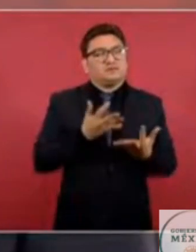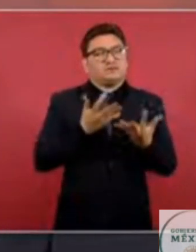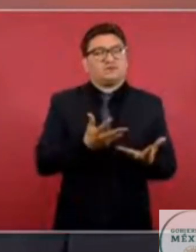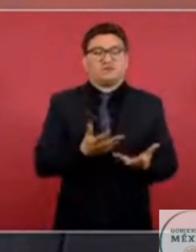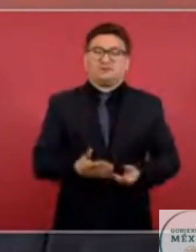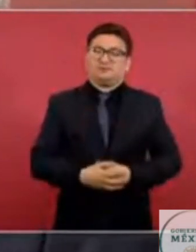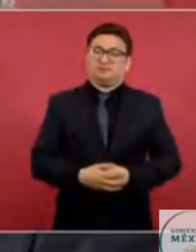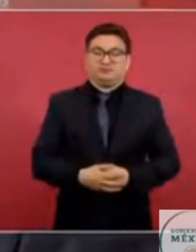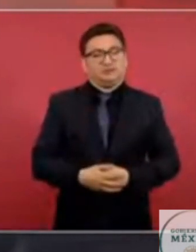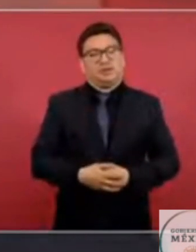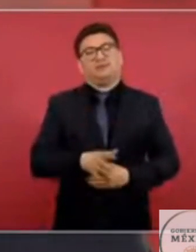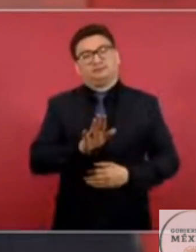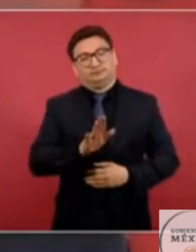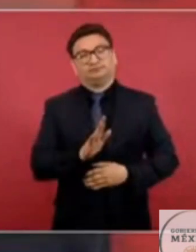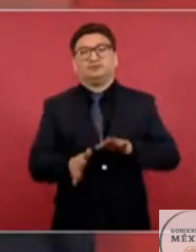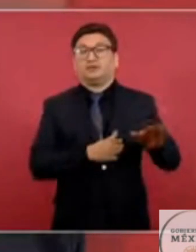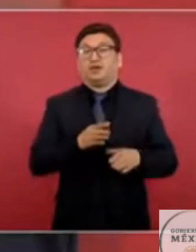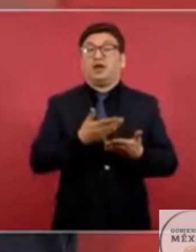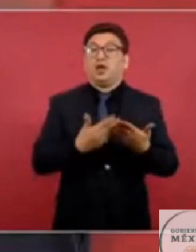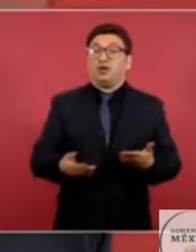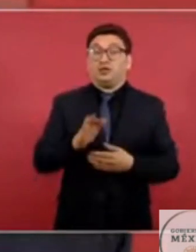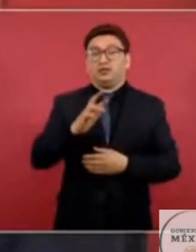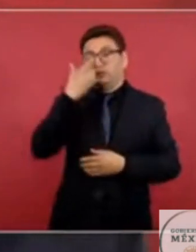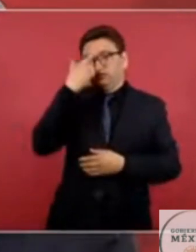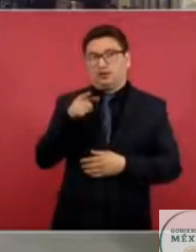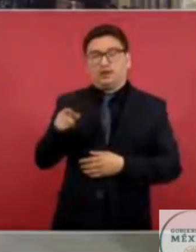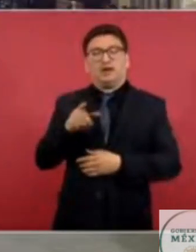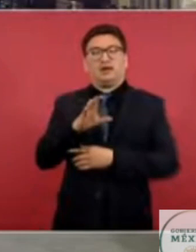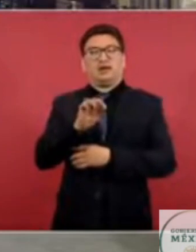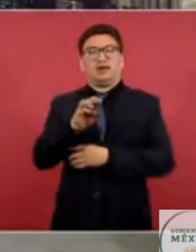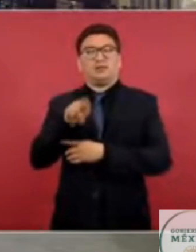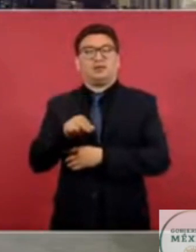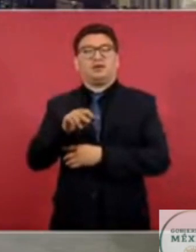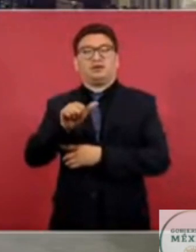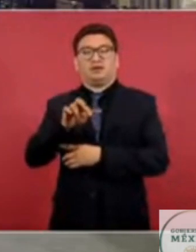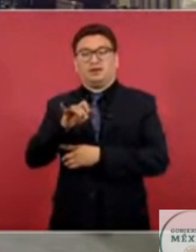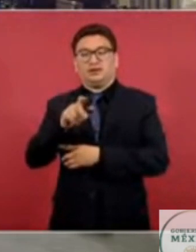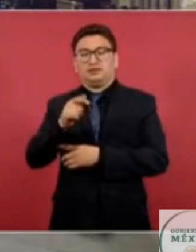Pero regresando a Carmen Aristegui, hay un